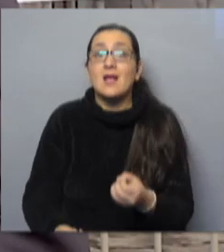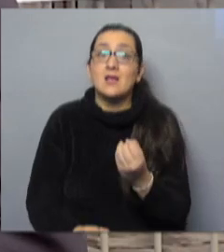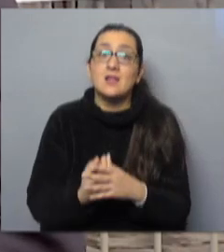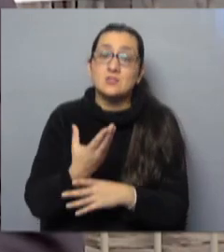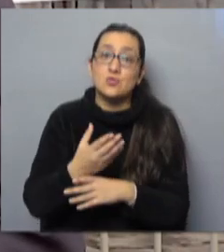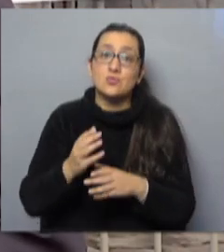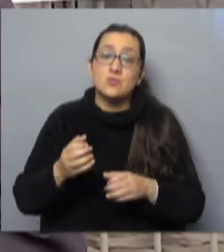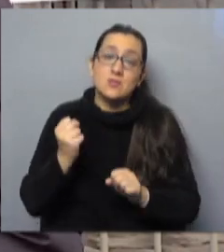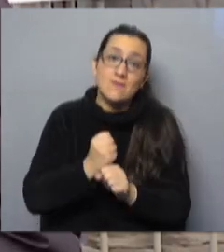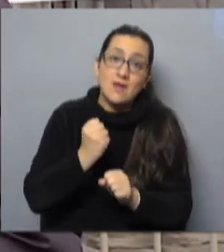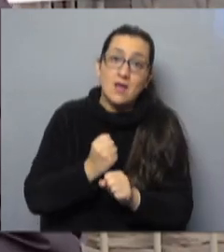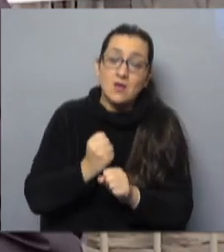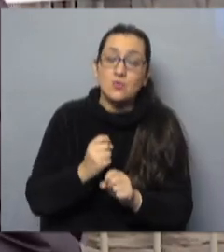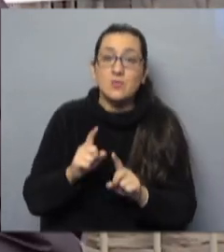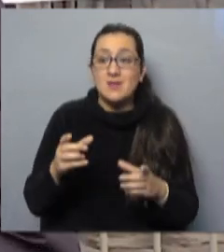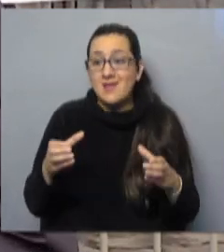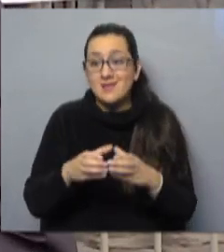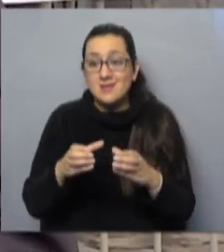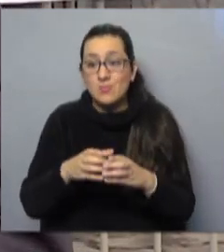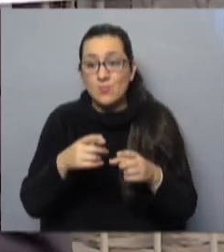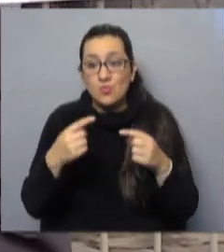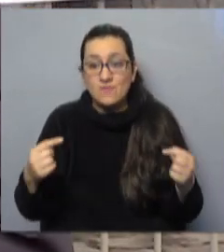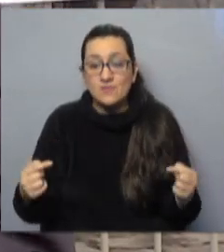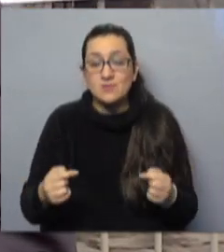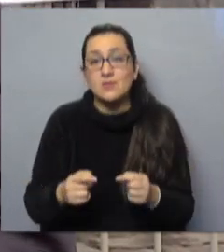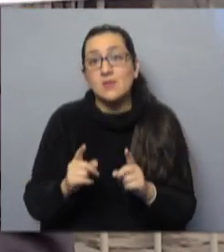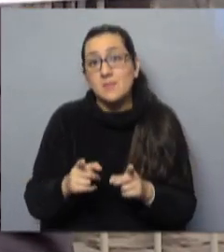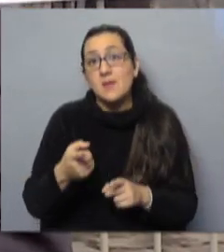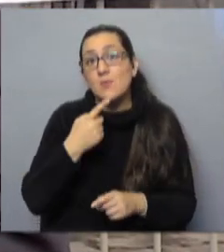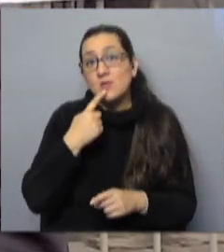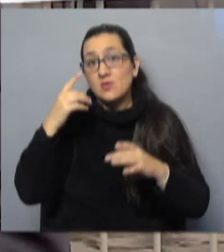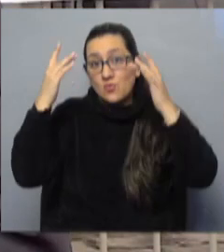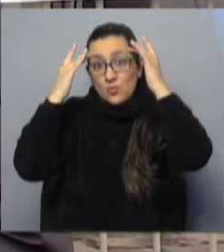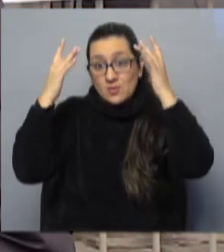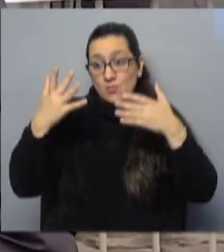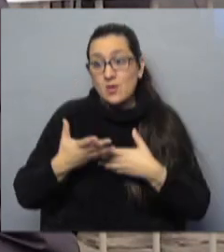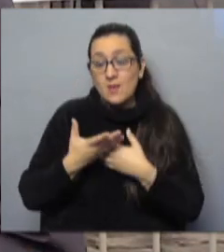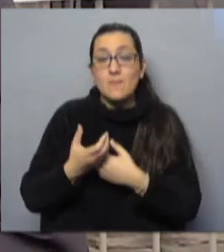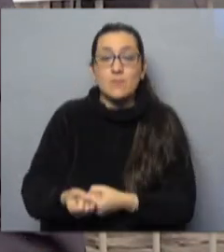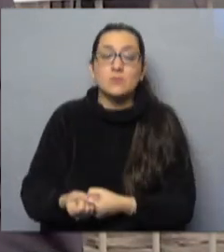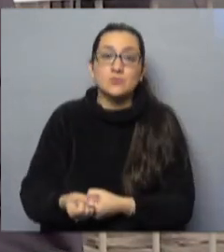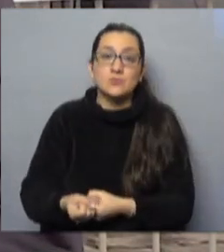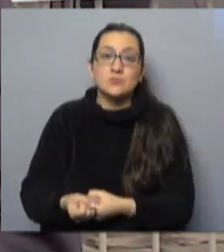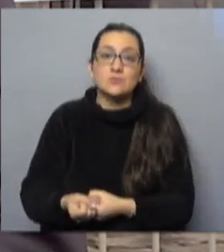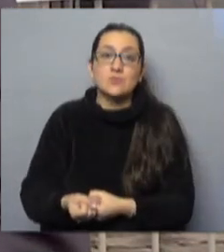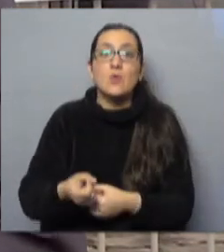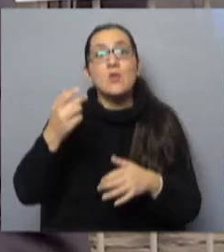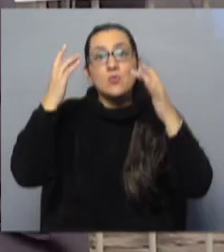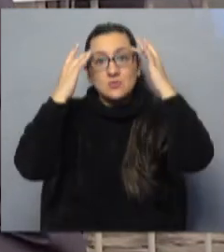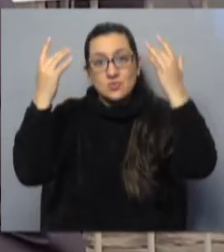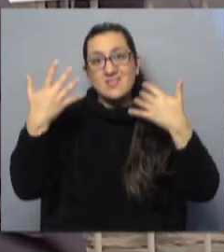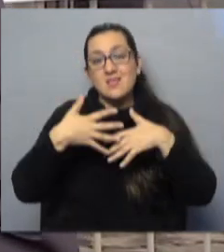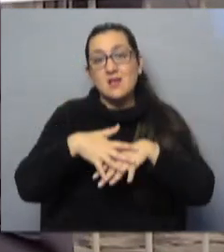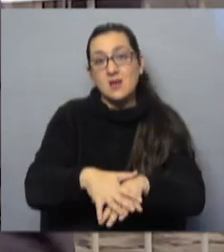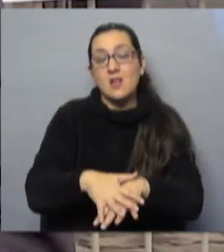cargos creación equipos multidisciplinarios que son fundamentales así como a políticas educativas que apuestan realmente a una educación integral